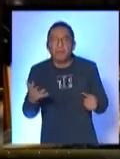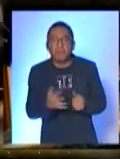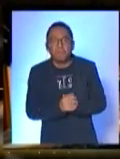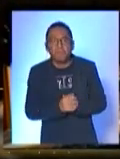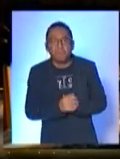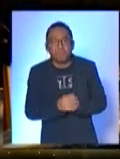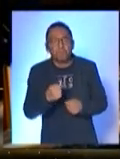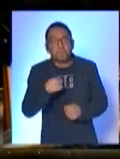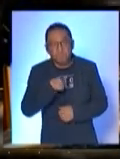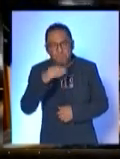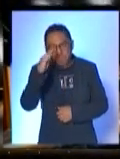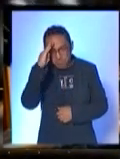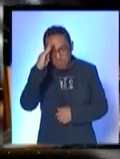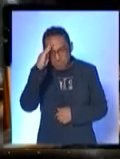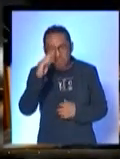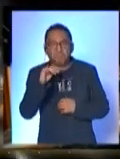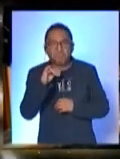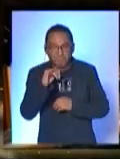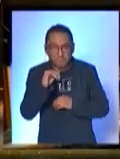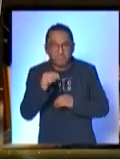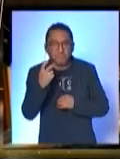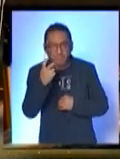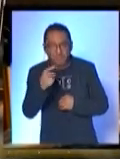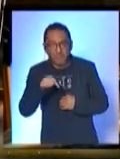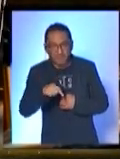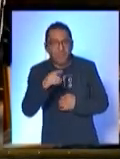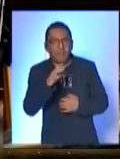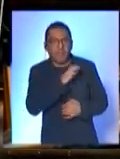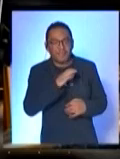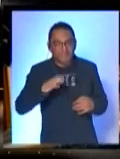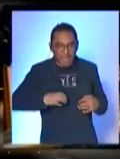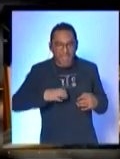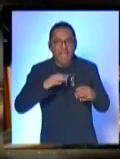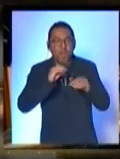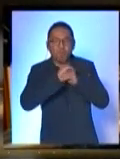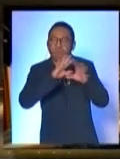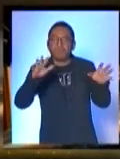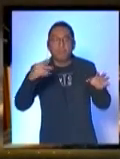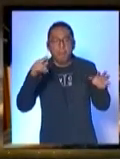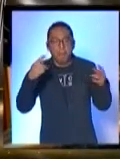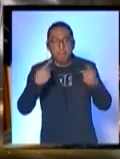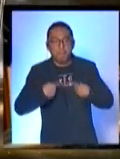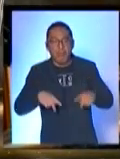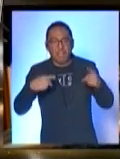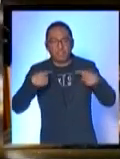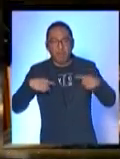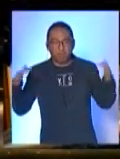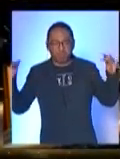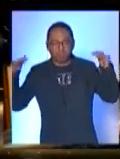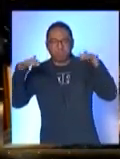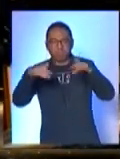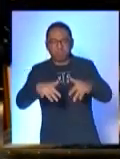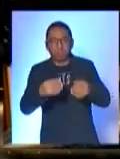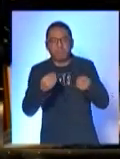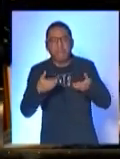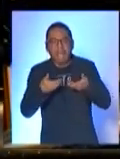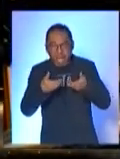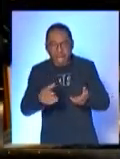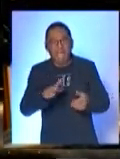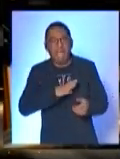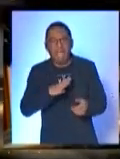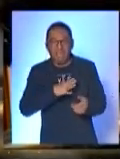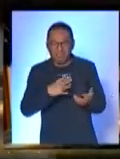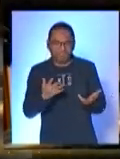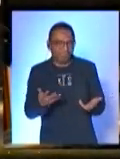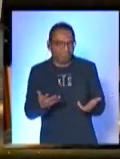Sí considero que para esto de las campañas, pues sí se junta mucha gente, anda mucha gente en la calle, sí